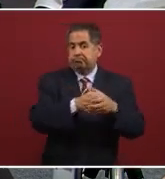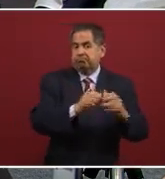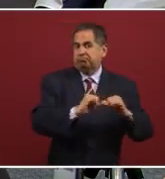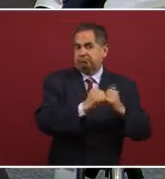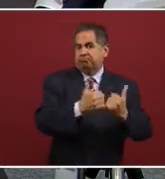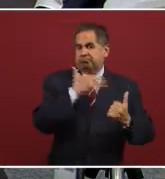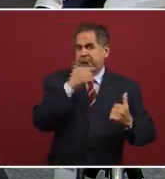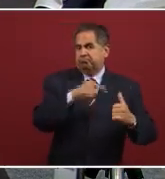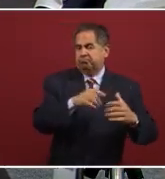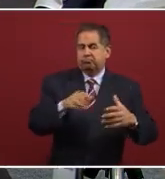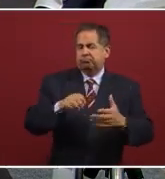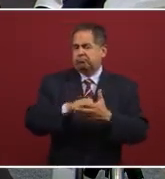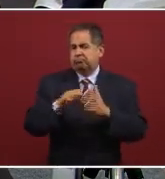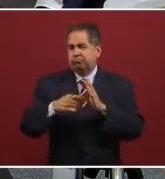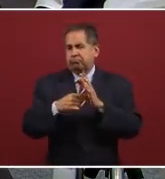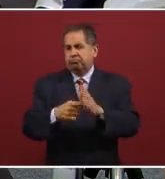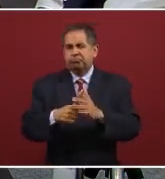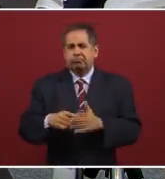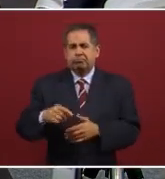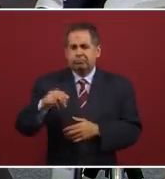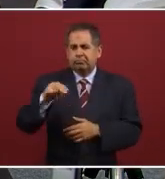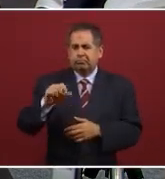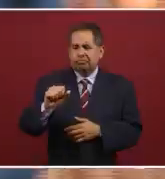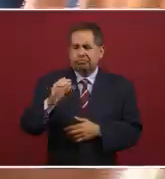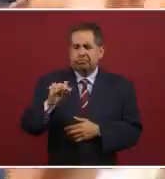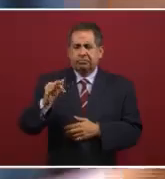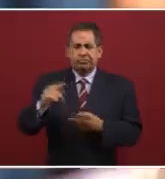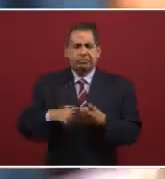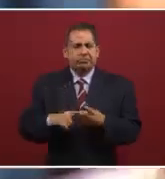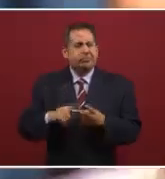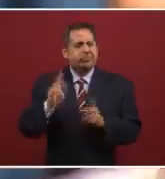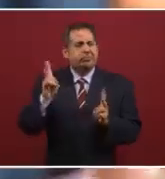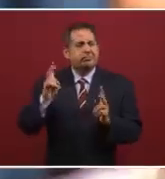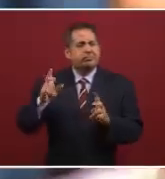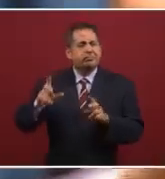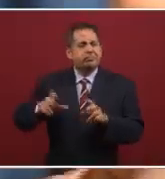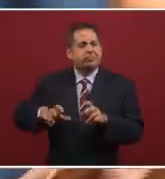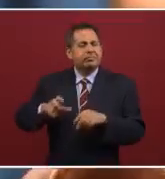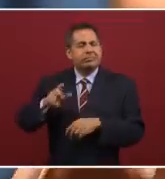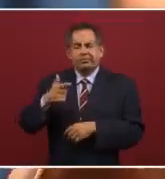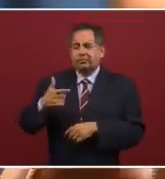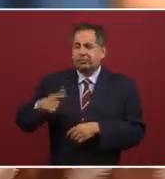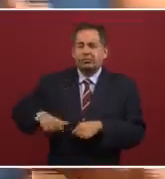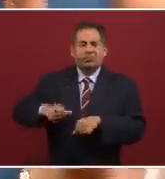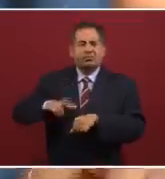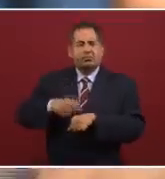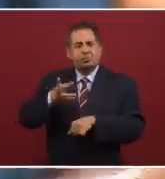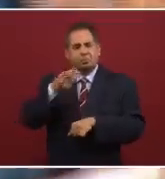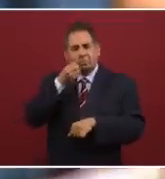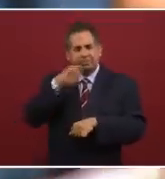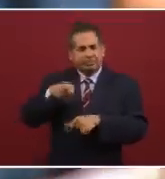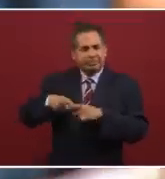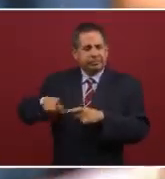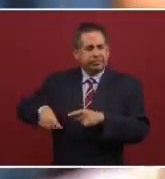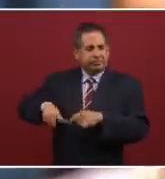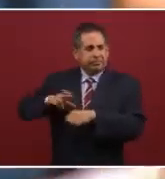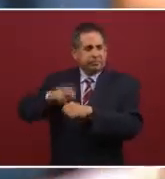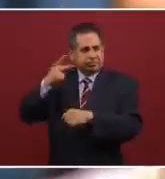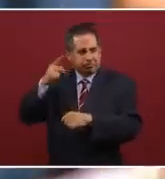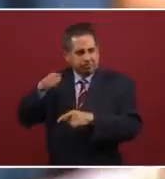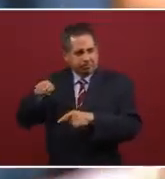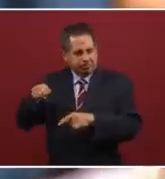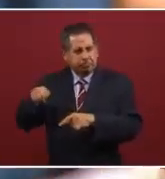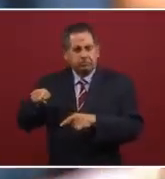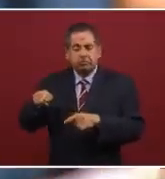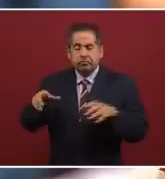vez. Un ejemplo claro, Kamel Nasif, el Gober Precioso, son ejemplos de cómo este tipo de actos ilícitos se llevan a